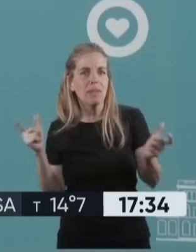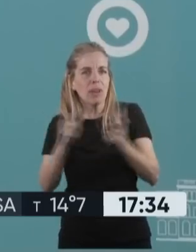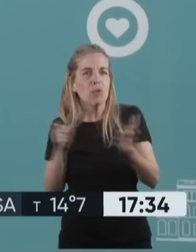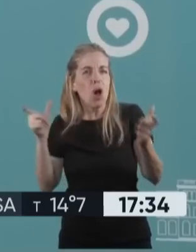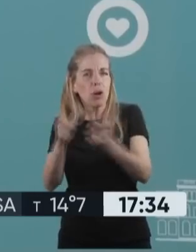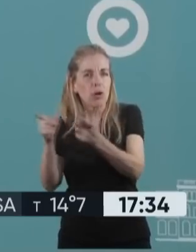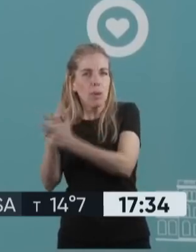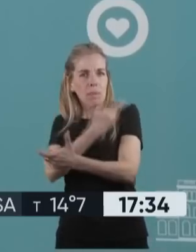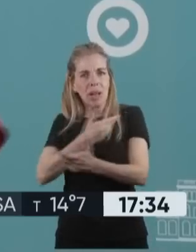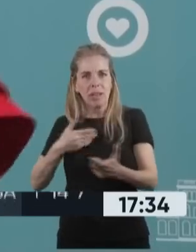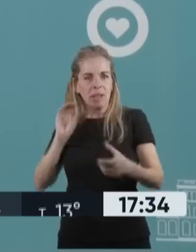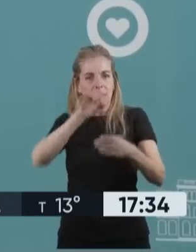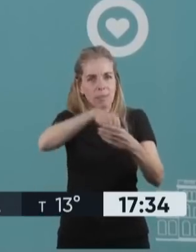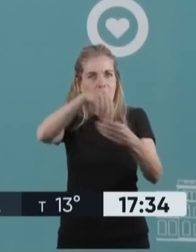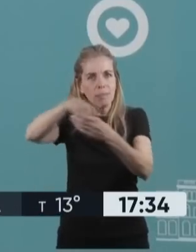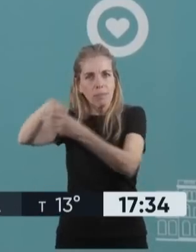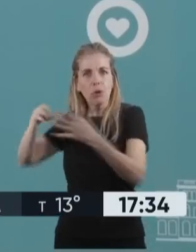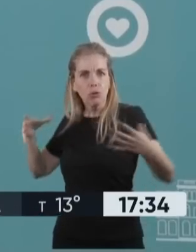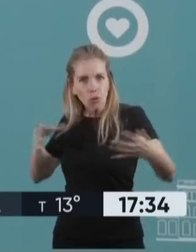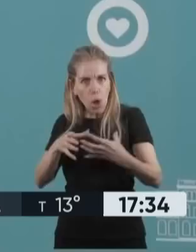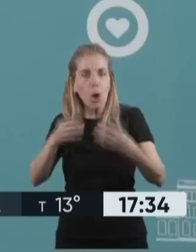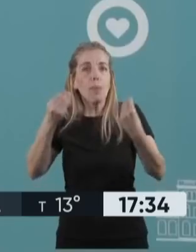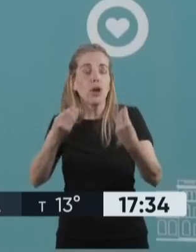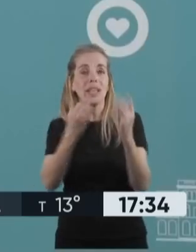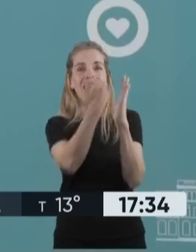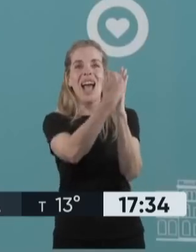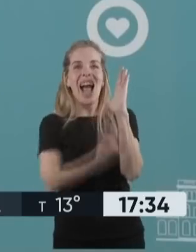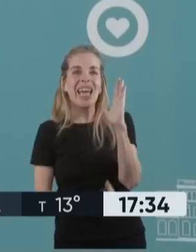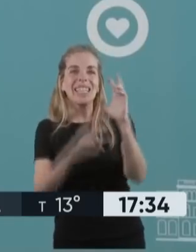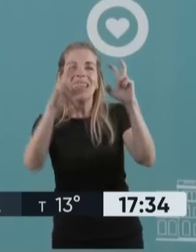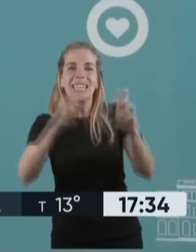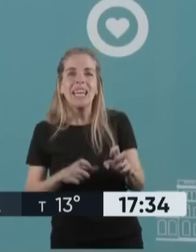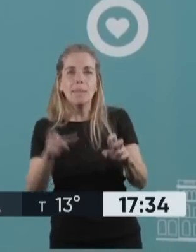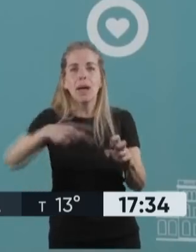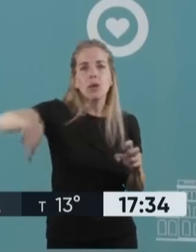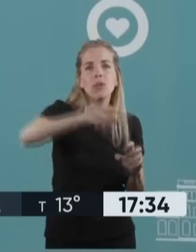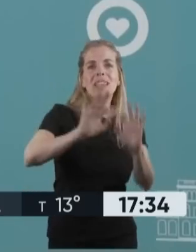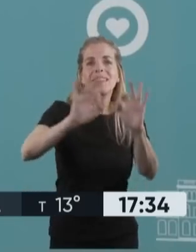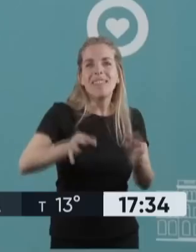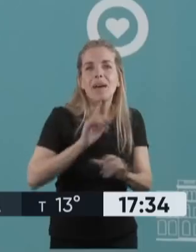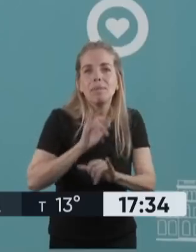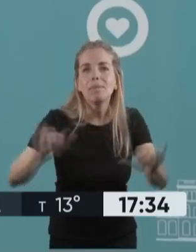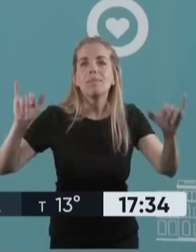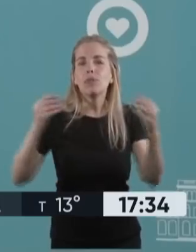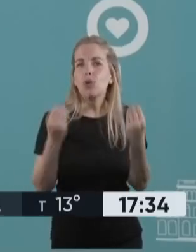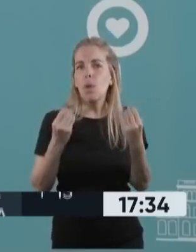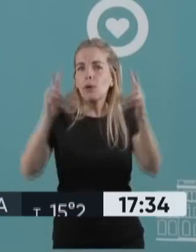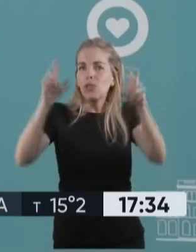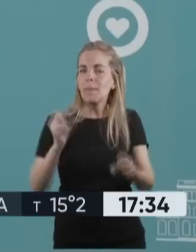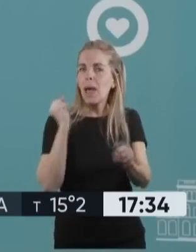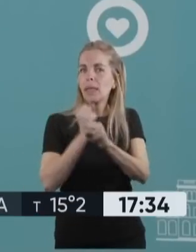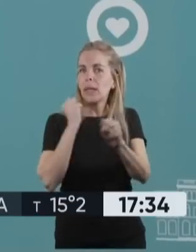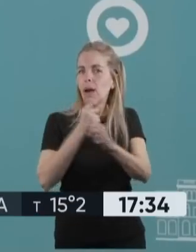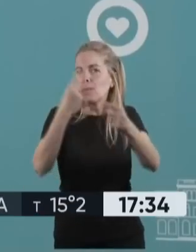del Banco Central, porque en esta no agenda que ustedes han difundido en los últimos días es una agenda de trabajo muy